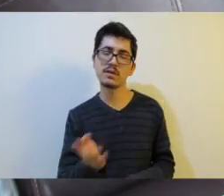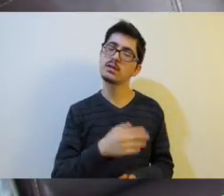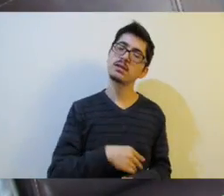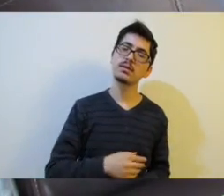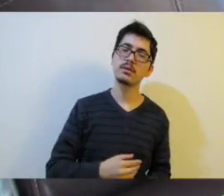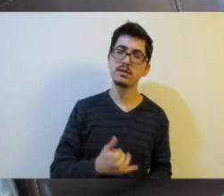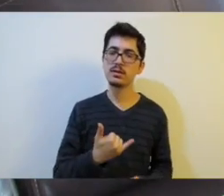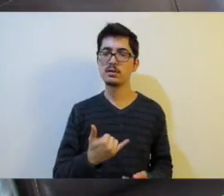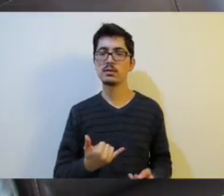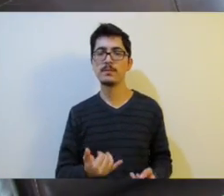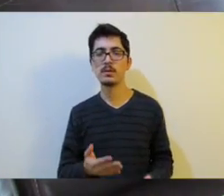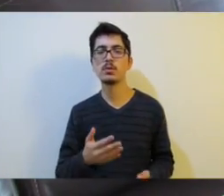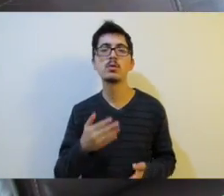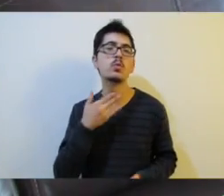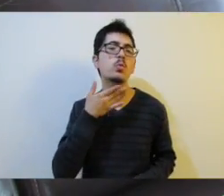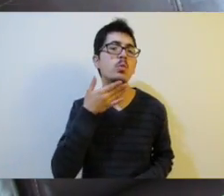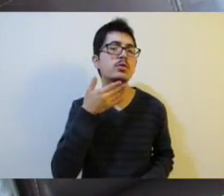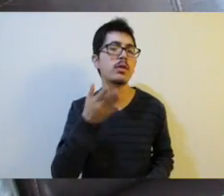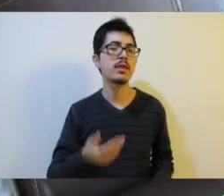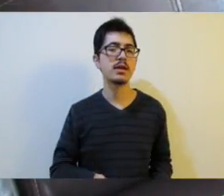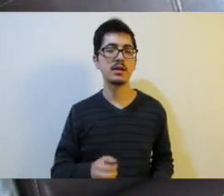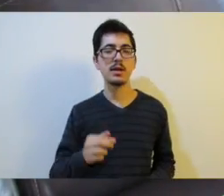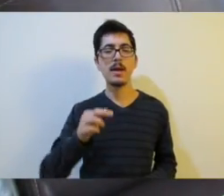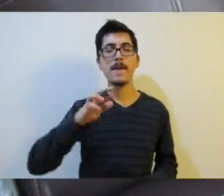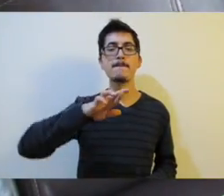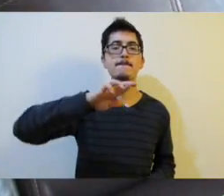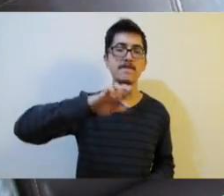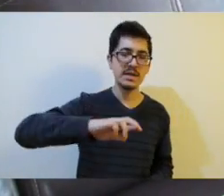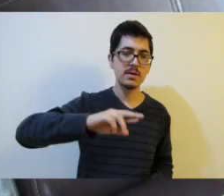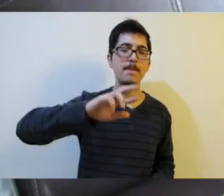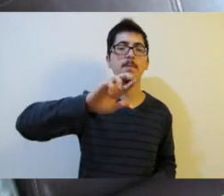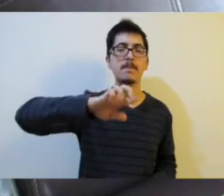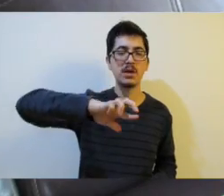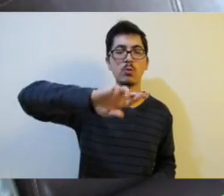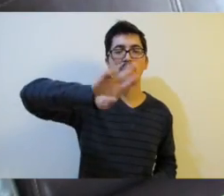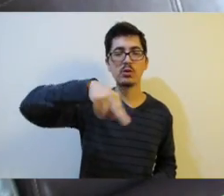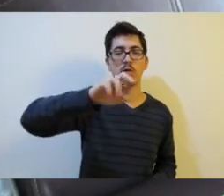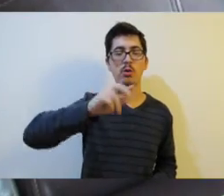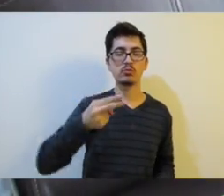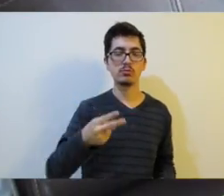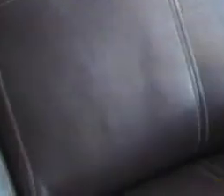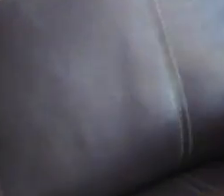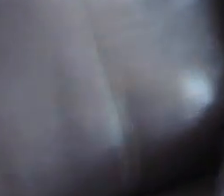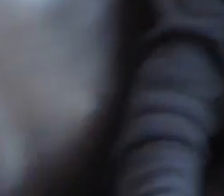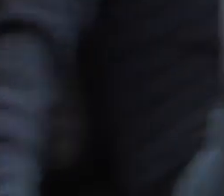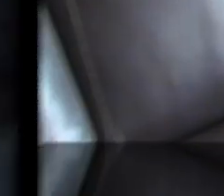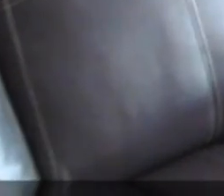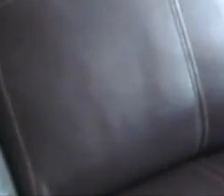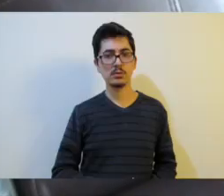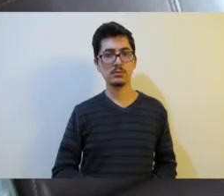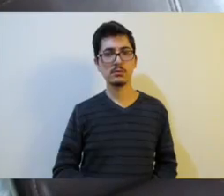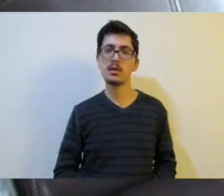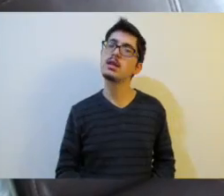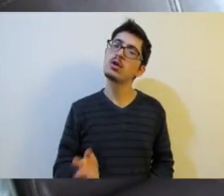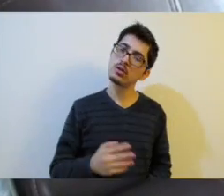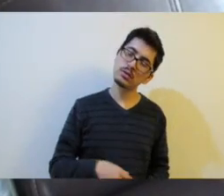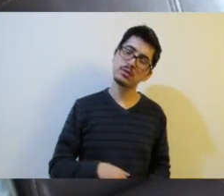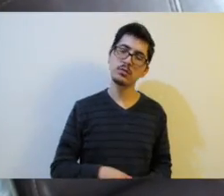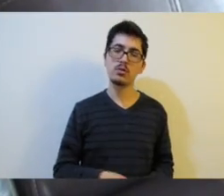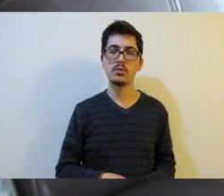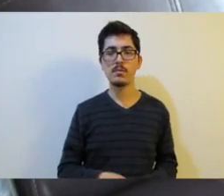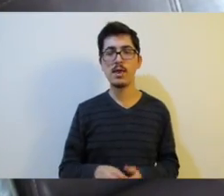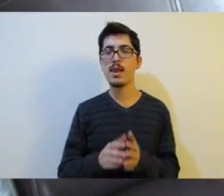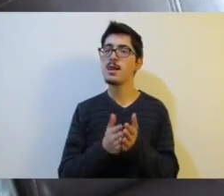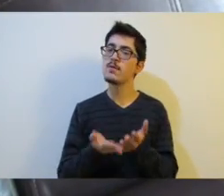y que cuenta con el auspicio, como siempre, de la editorial Penguin Random House. Y la otra opción es Todas las